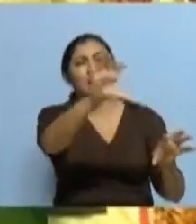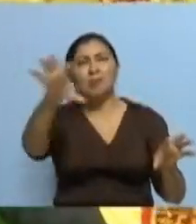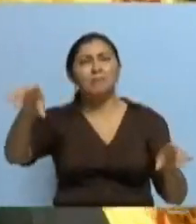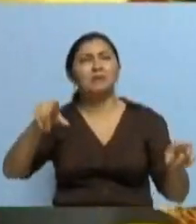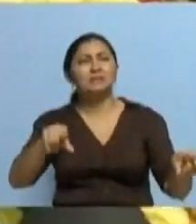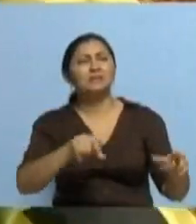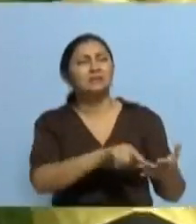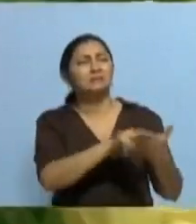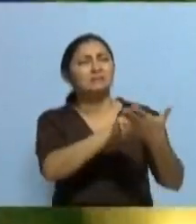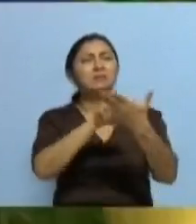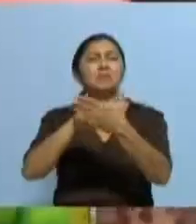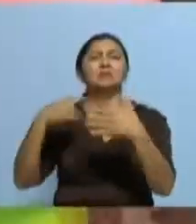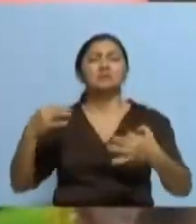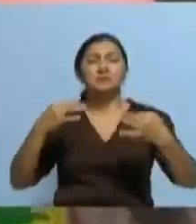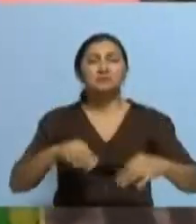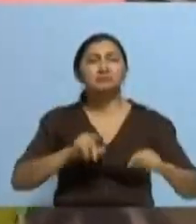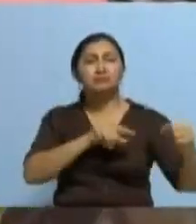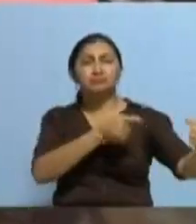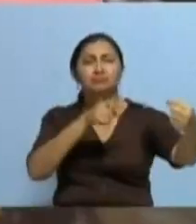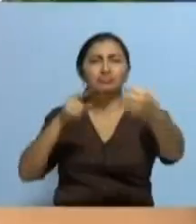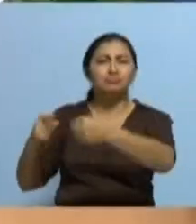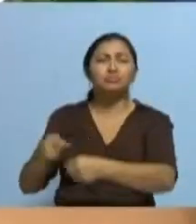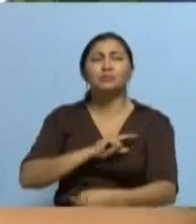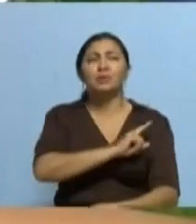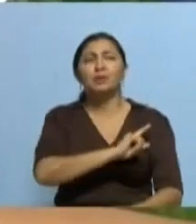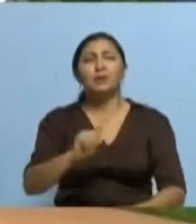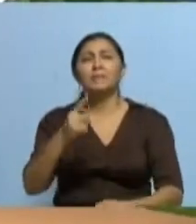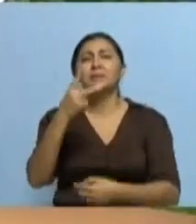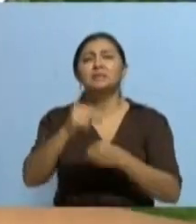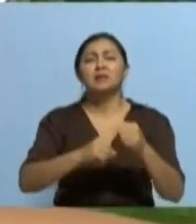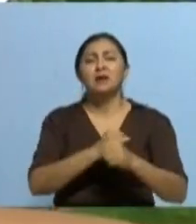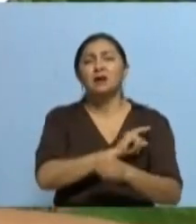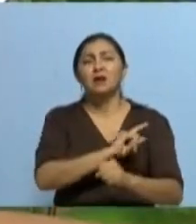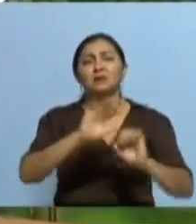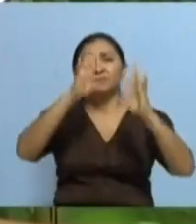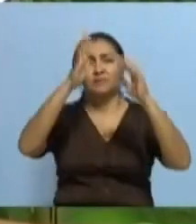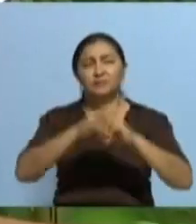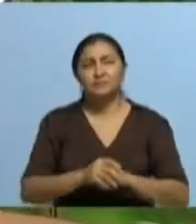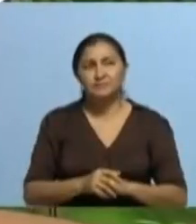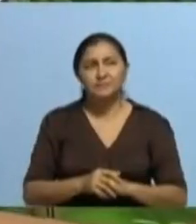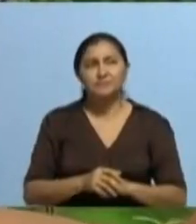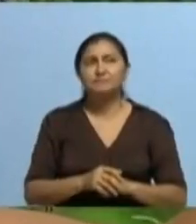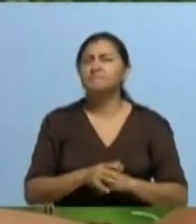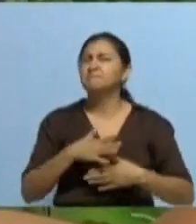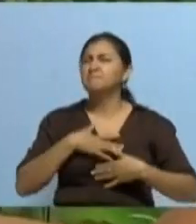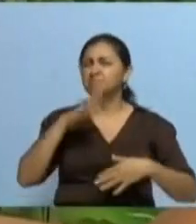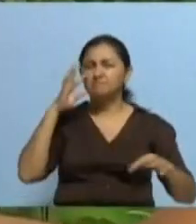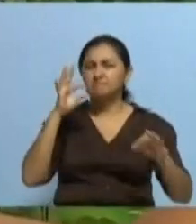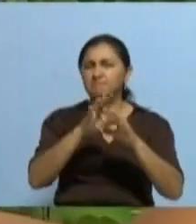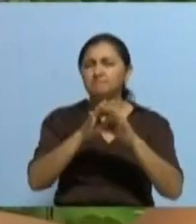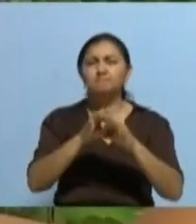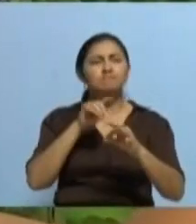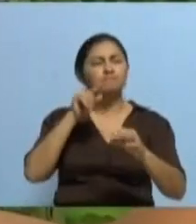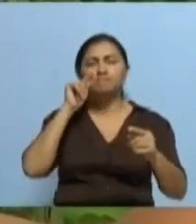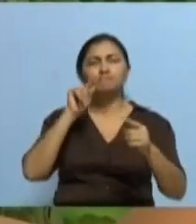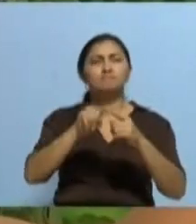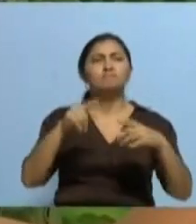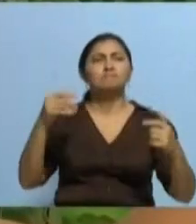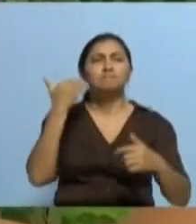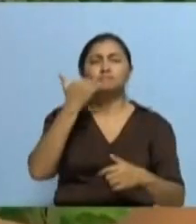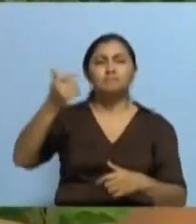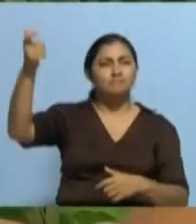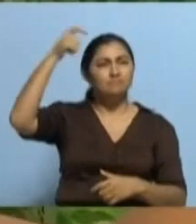se encuentra celebrando sus 20 años de tradición. Nos hemos enfocado en hacerle un homenaje a la